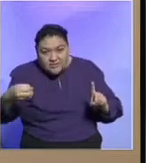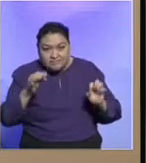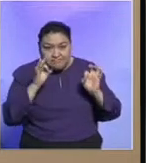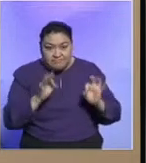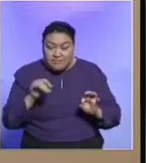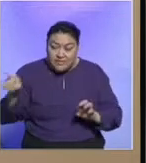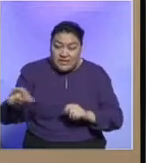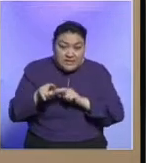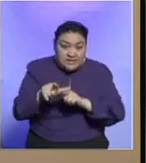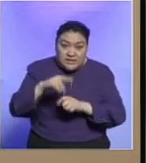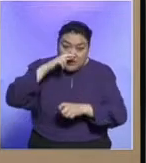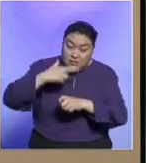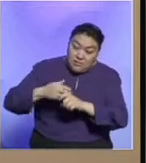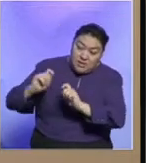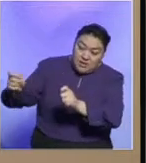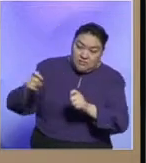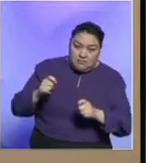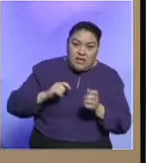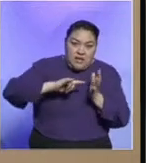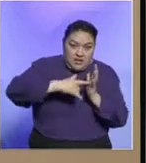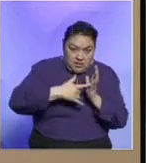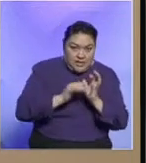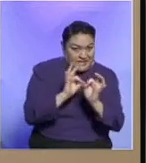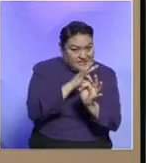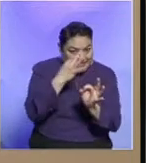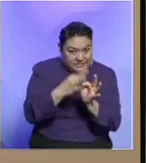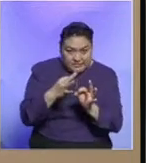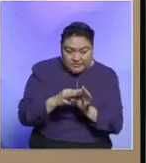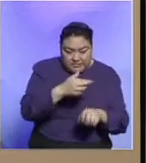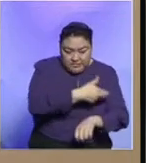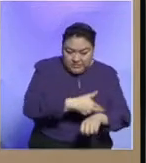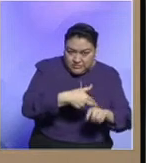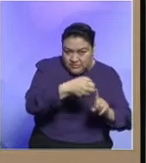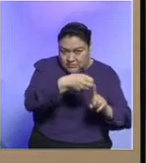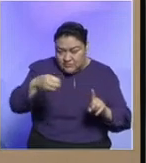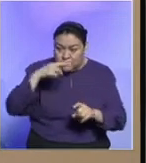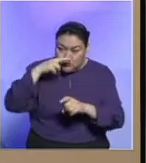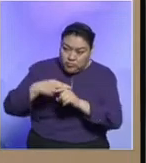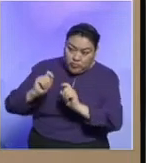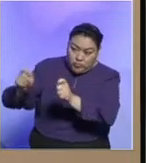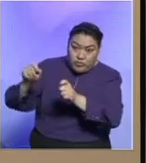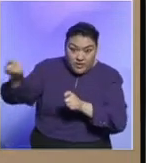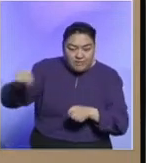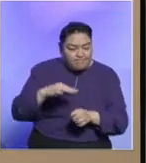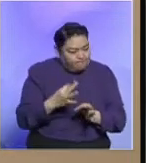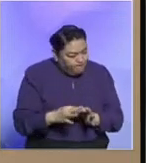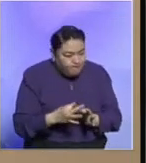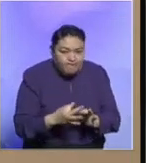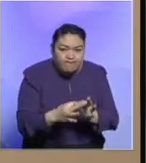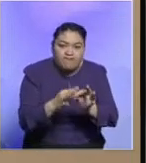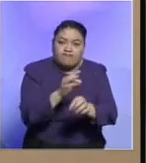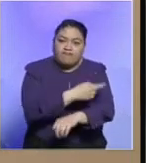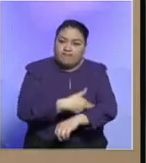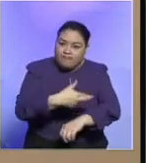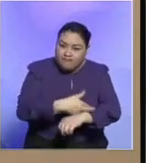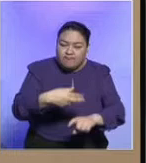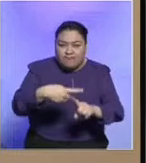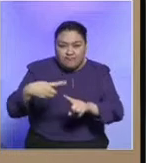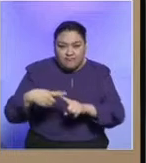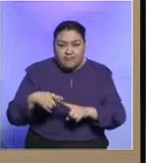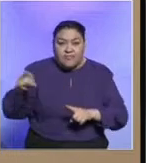cumplir en tiempo y forma con las acciones que le fueron encomendadas en relación con